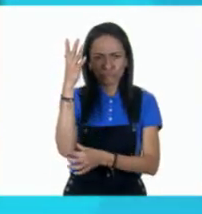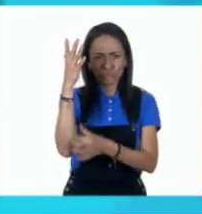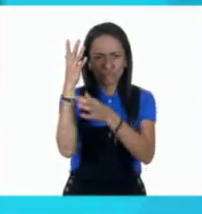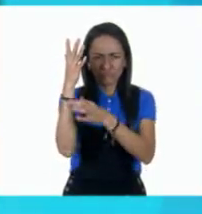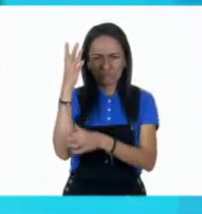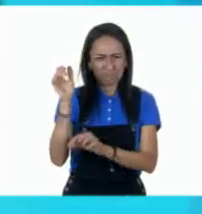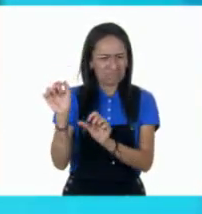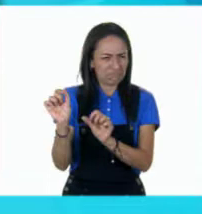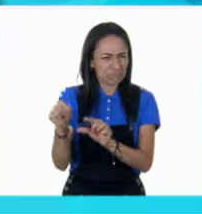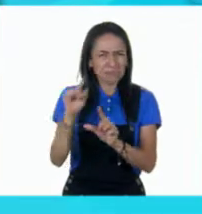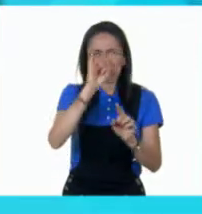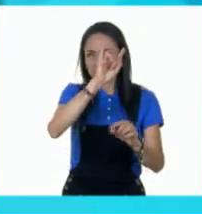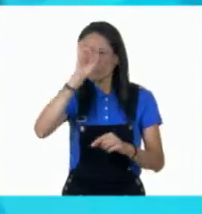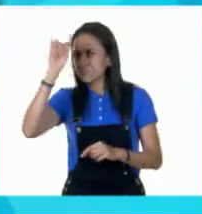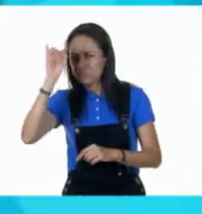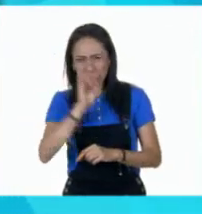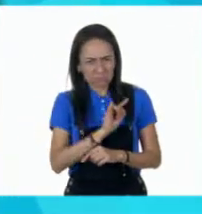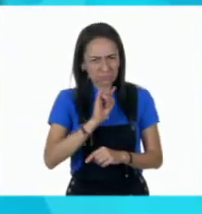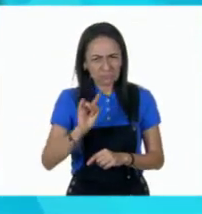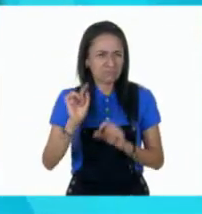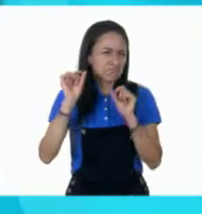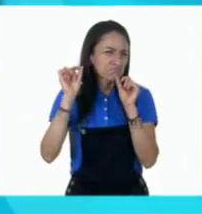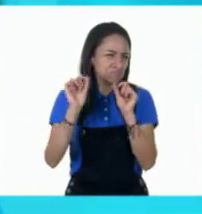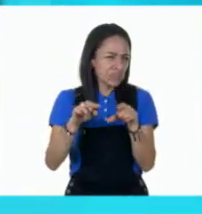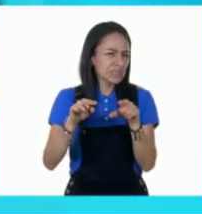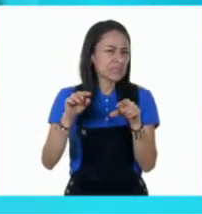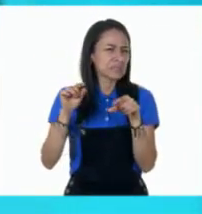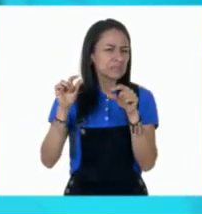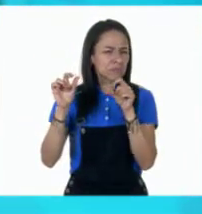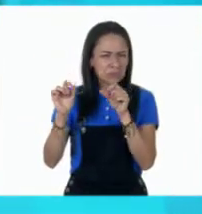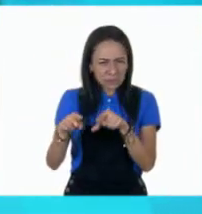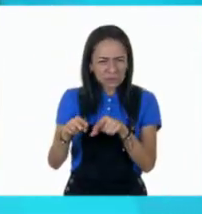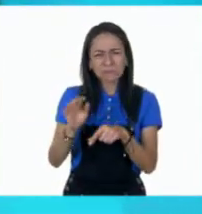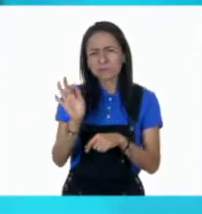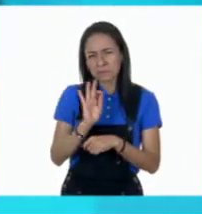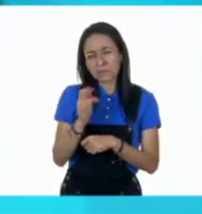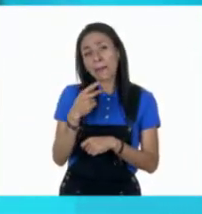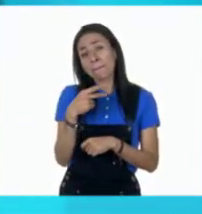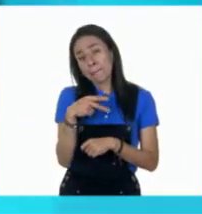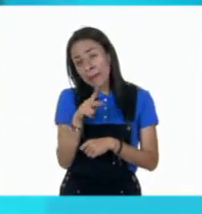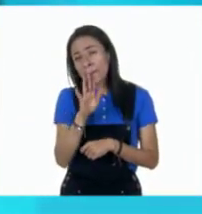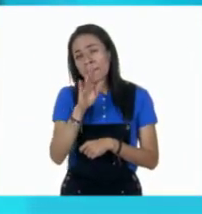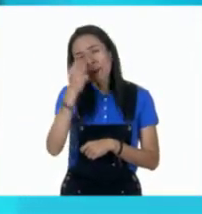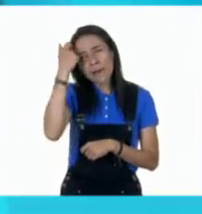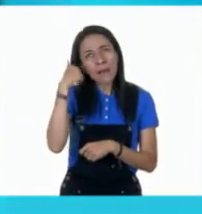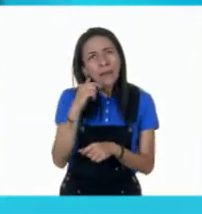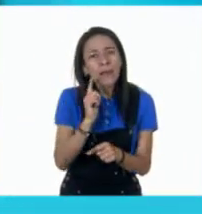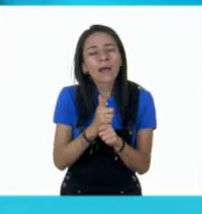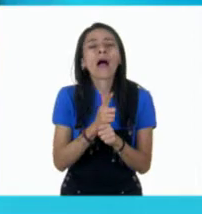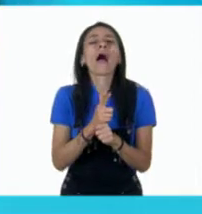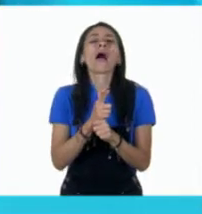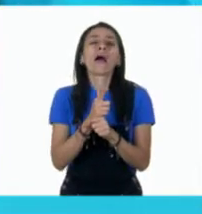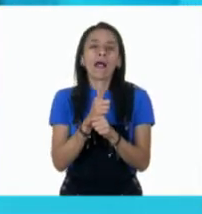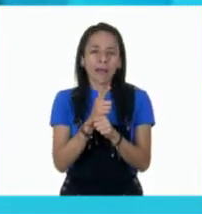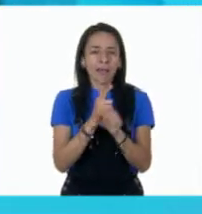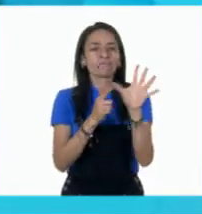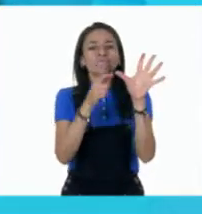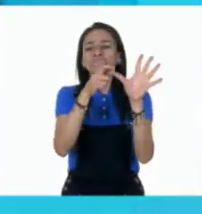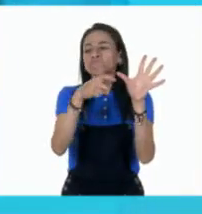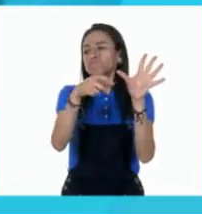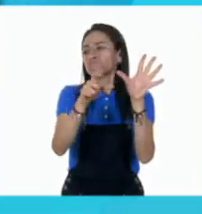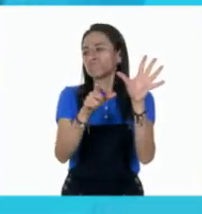las imágenes. Claro. Entonces, pero aquí sí nos hace pensar que, bueno, ya se cayeron las hojas y